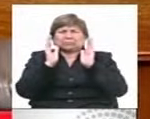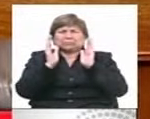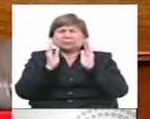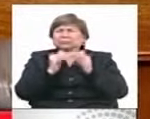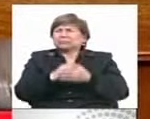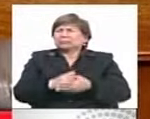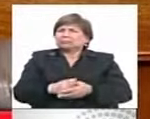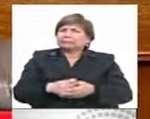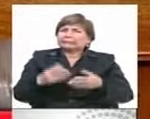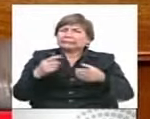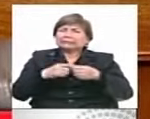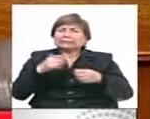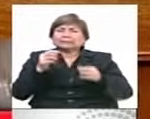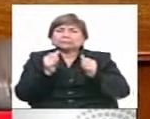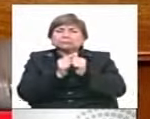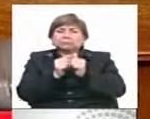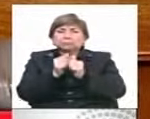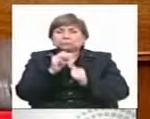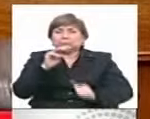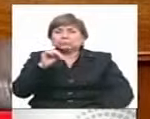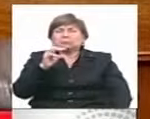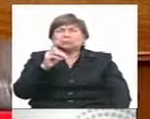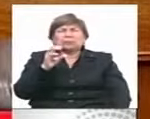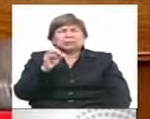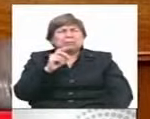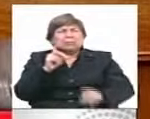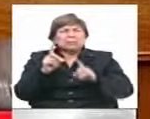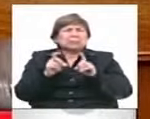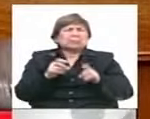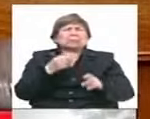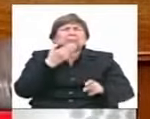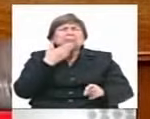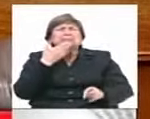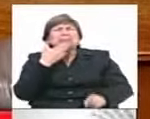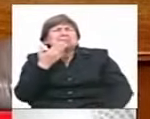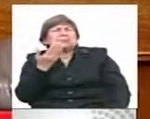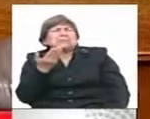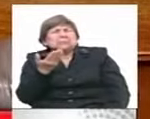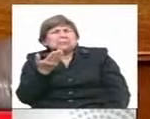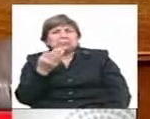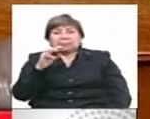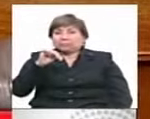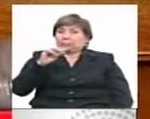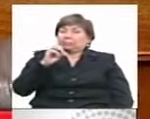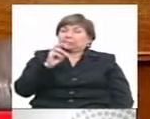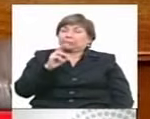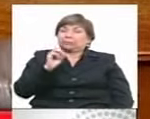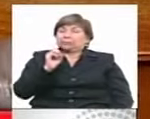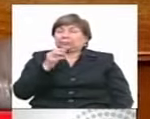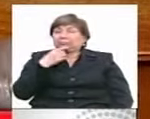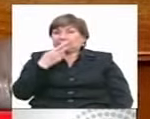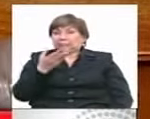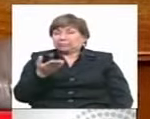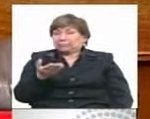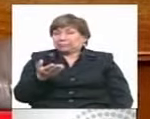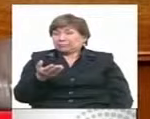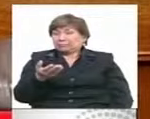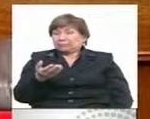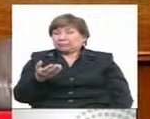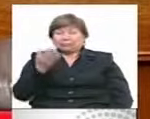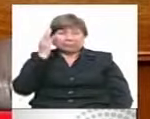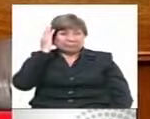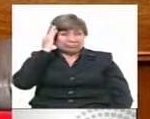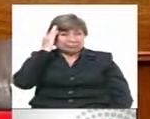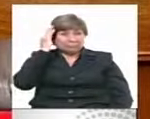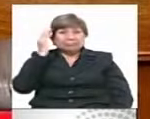está relacionado a Movadef. Y todos nos preguntamos, ya sabemos quién es Movadef, no es necesario interrumpir esto.